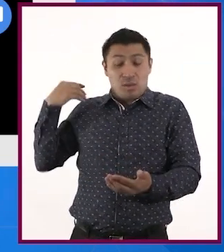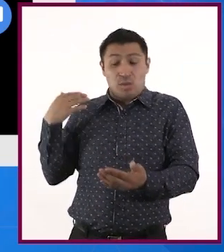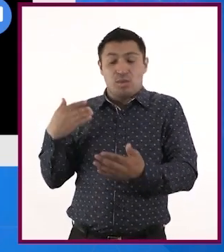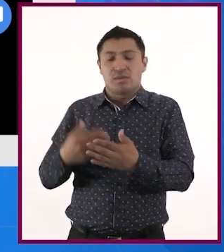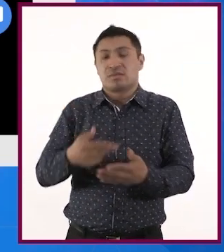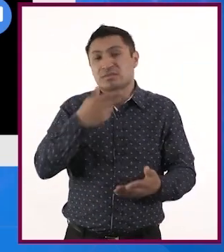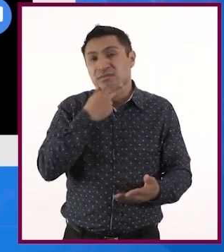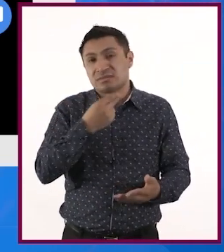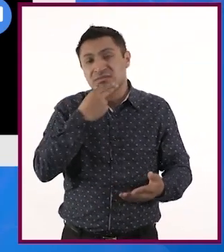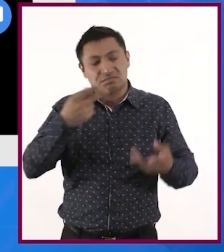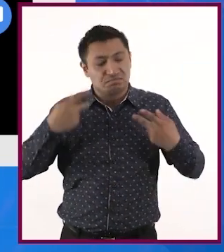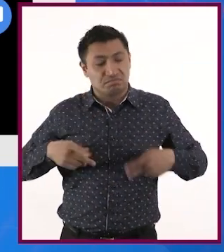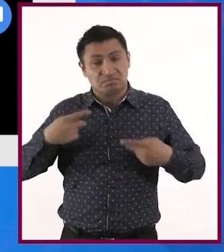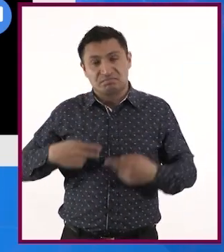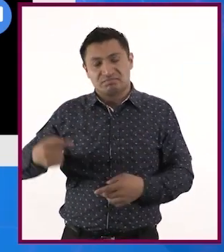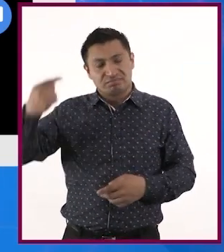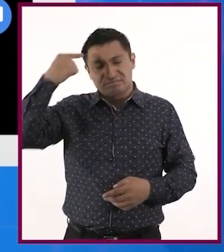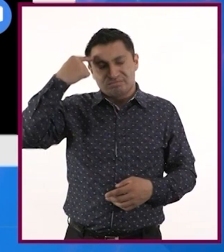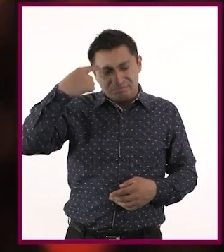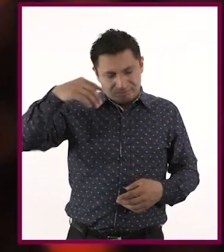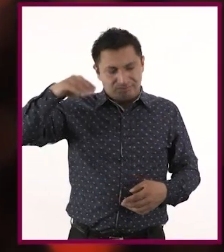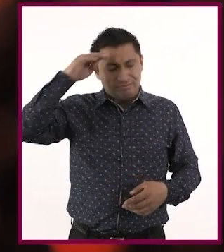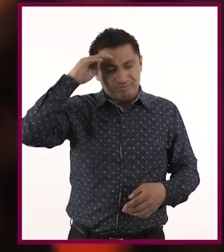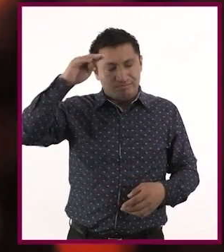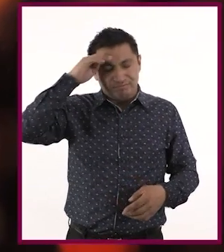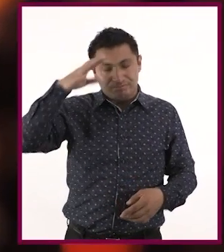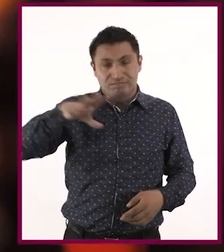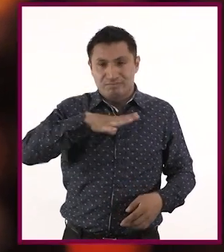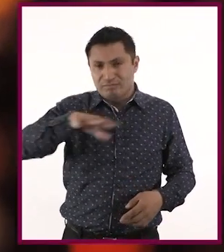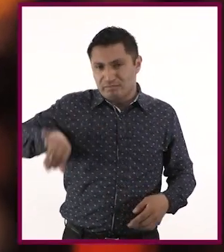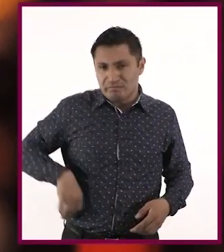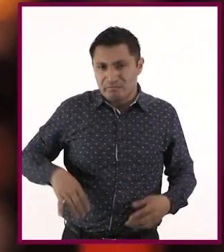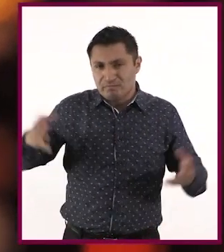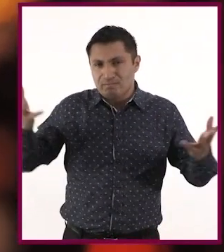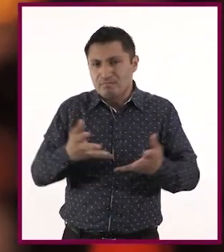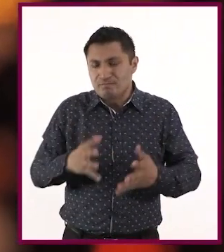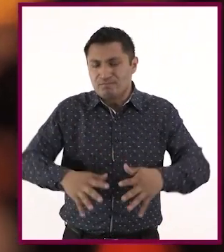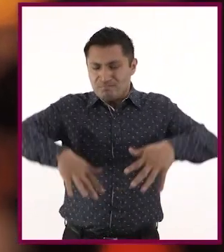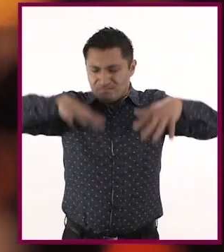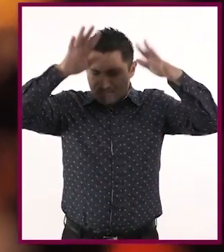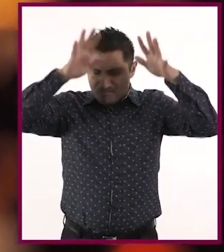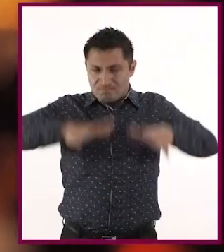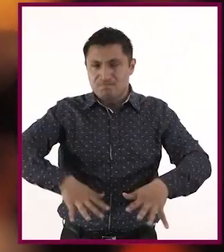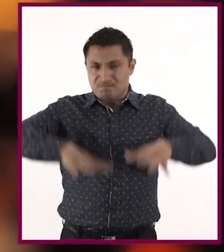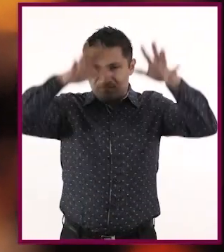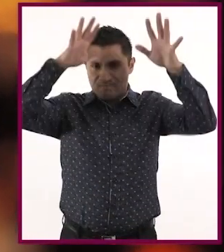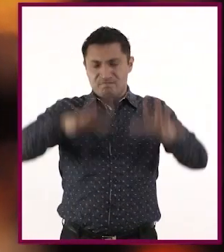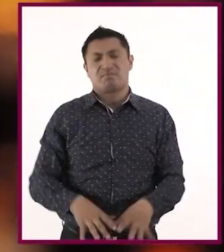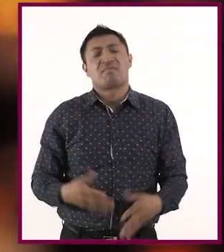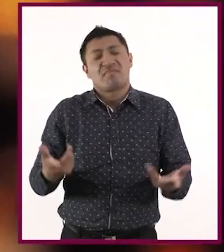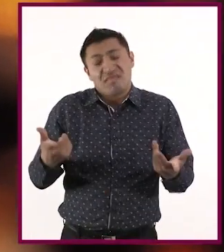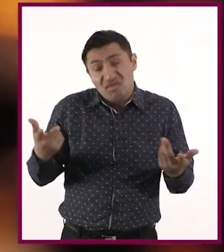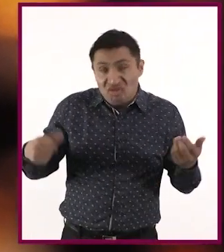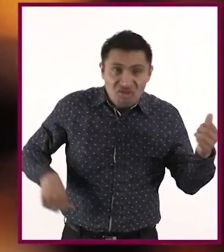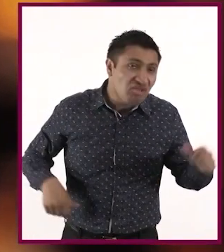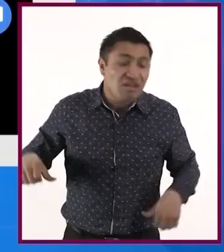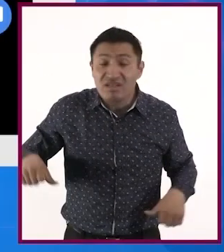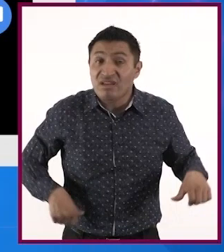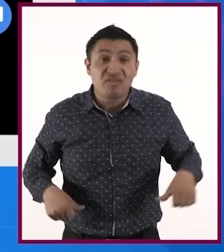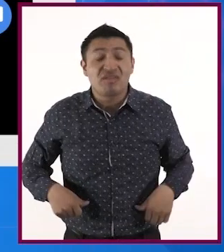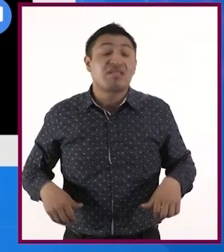se ha interesado en realizar cultos, en realizar acciones,